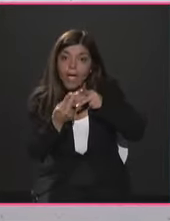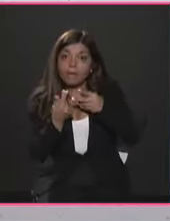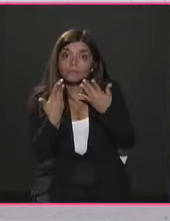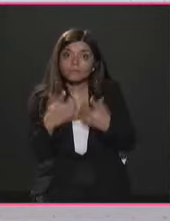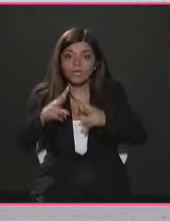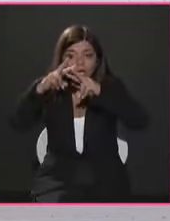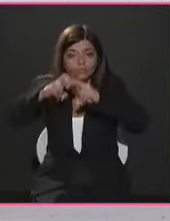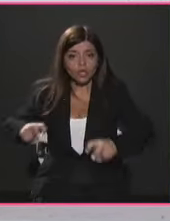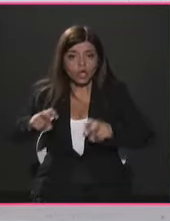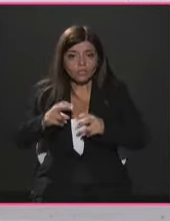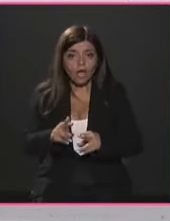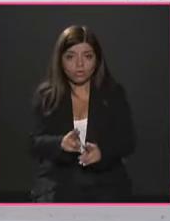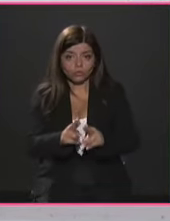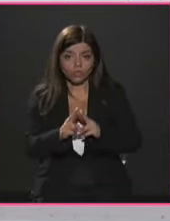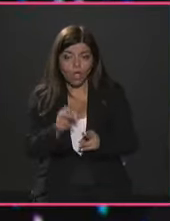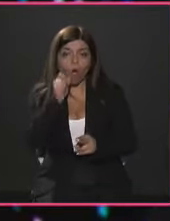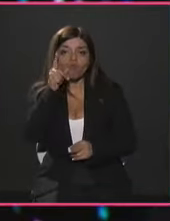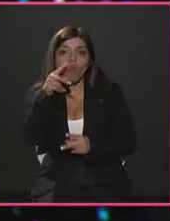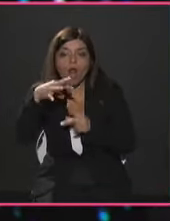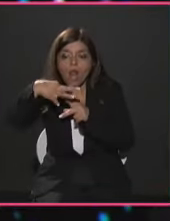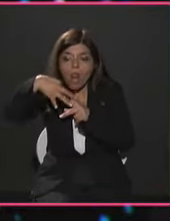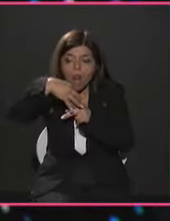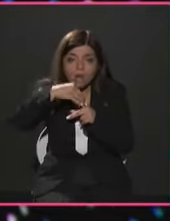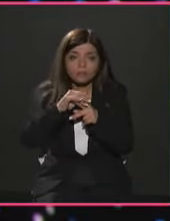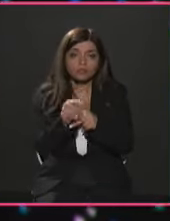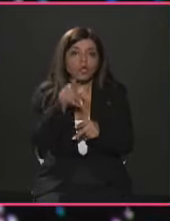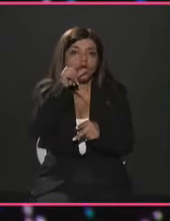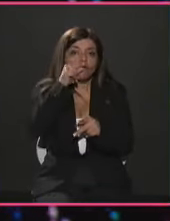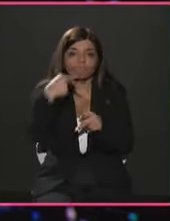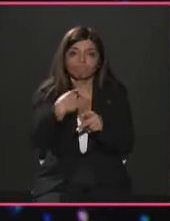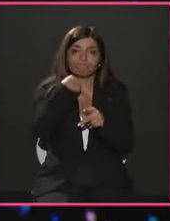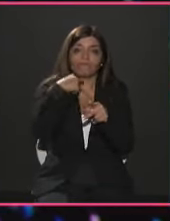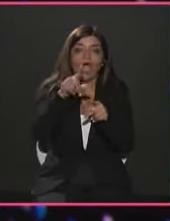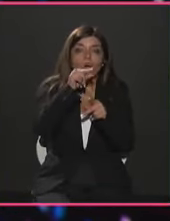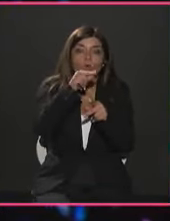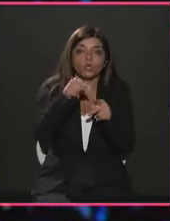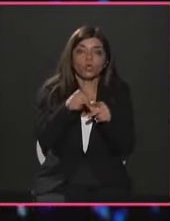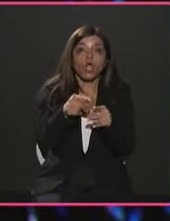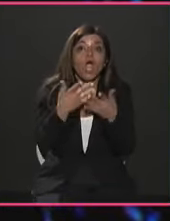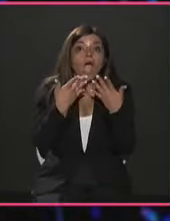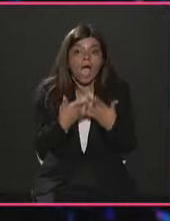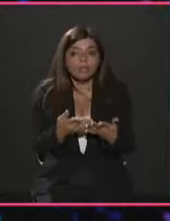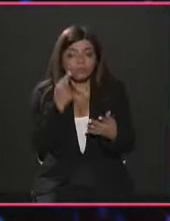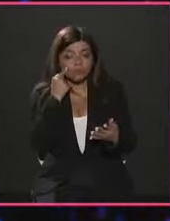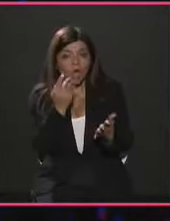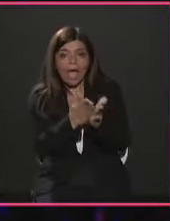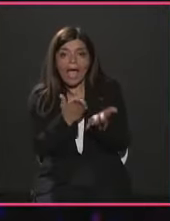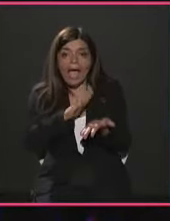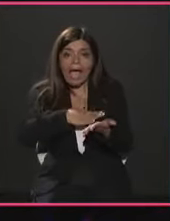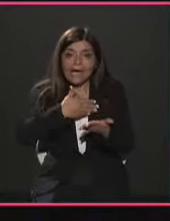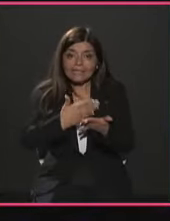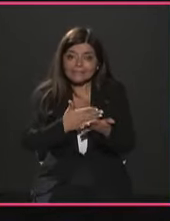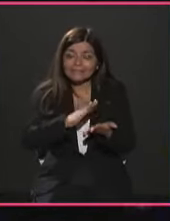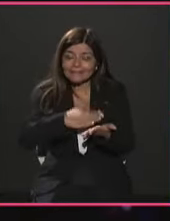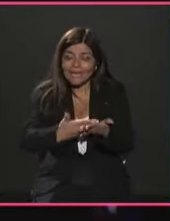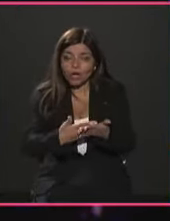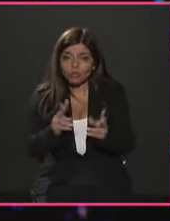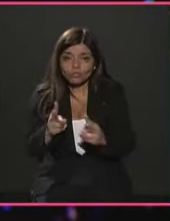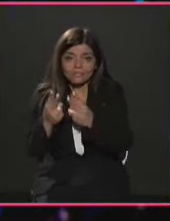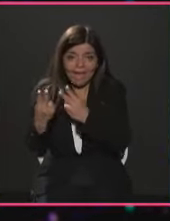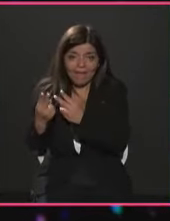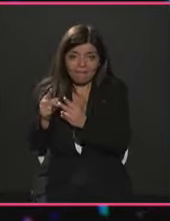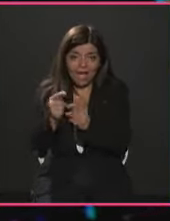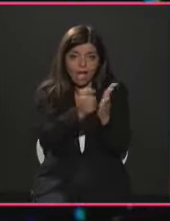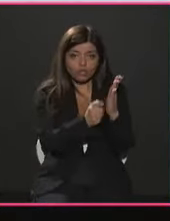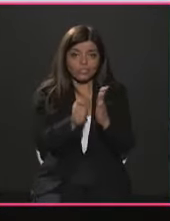isla de ver cuáles eran los hongos que habían afectado a estos puyuelo y podíamos tratarlos para que que sobrevivieran a estos